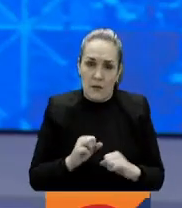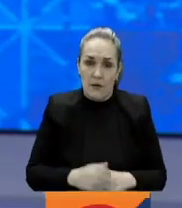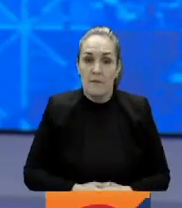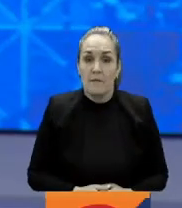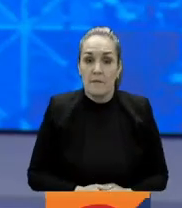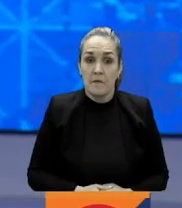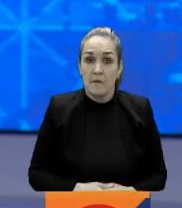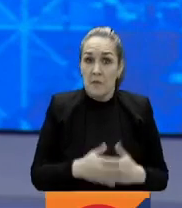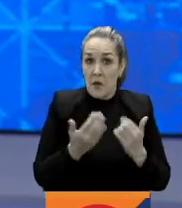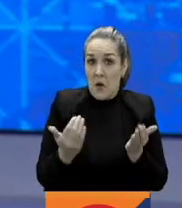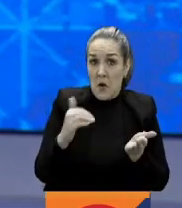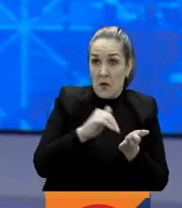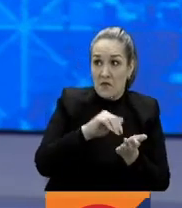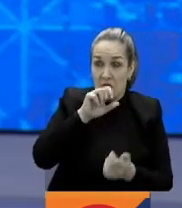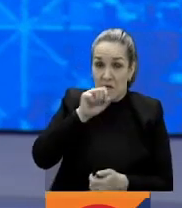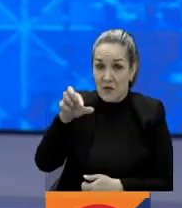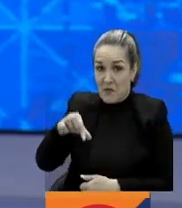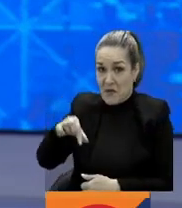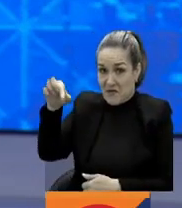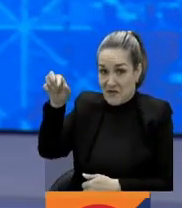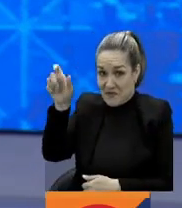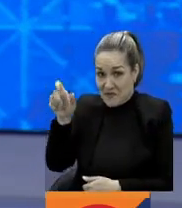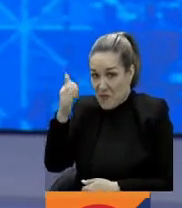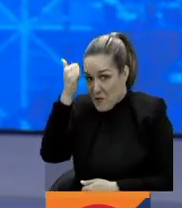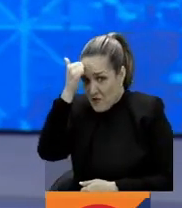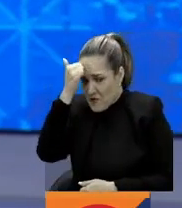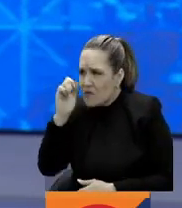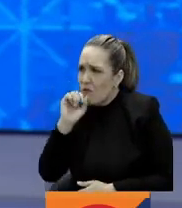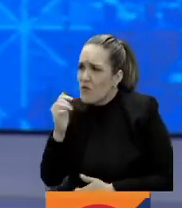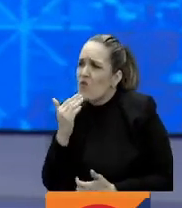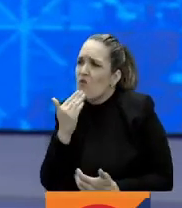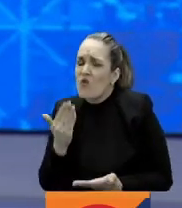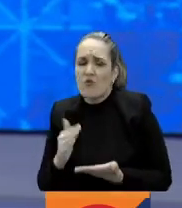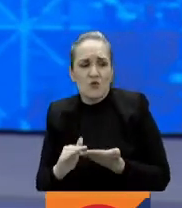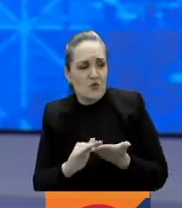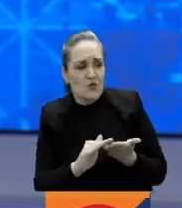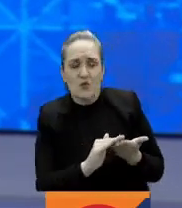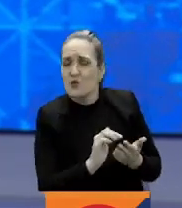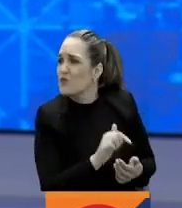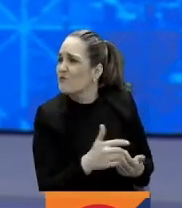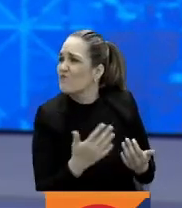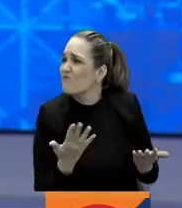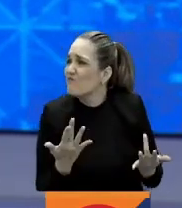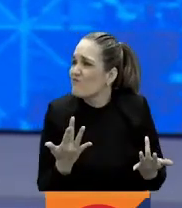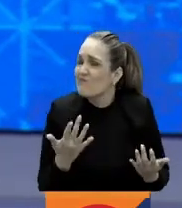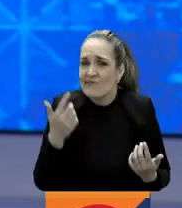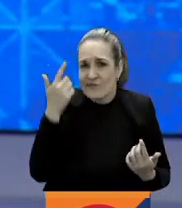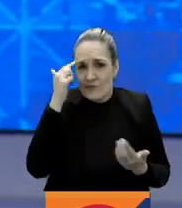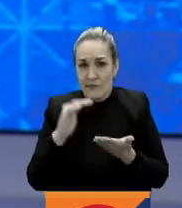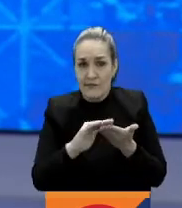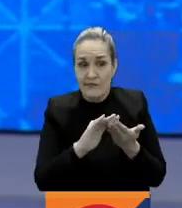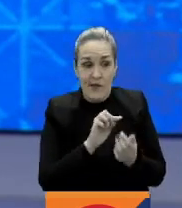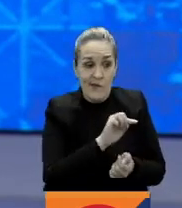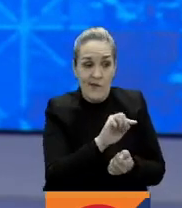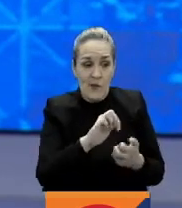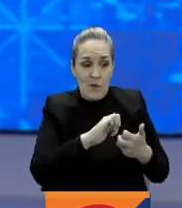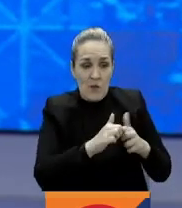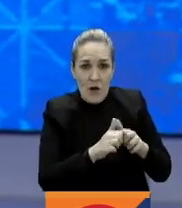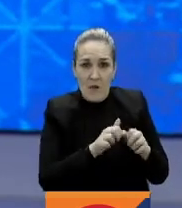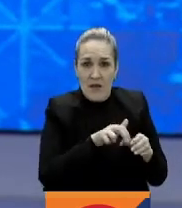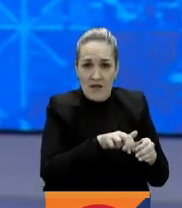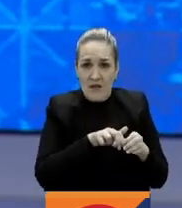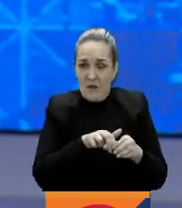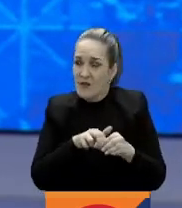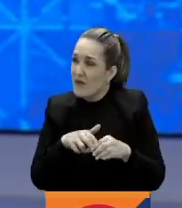Volvemos a consultar a nuestro experto, esta vez para preguntarle cómo solucionar estos problemas financieros en los sistemas de transporte de las ciudades. Profesor